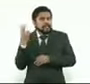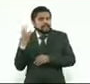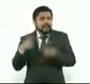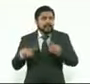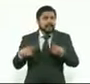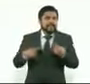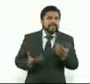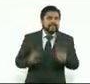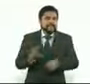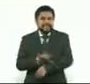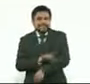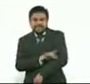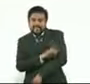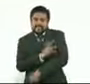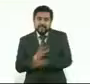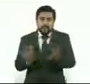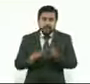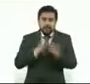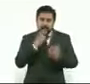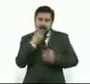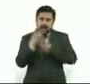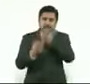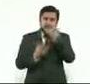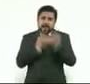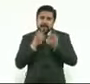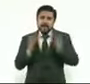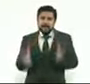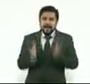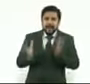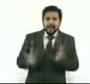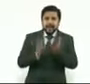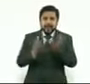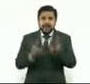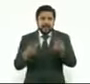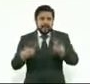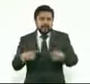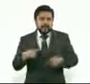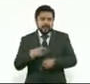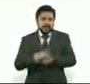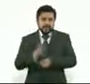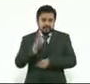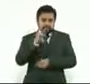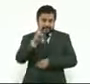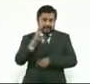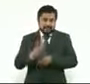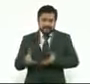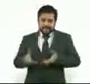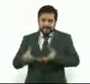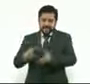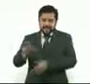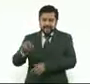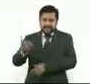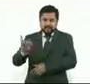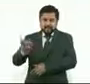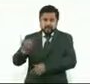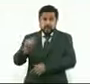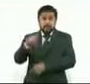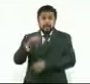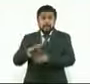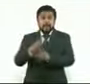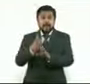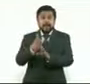gente. Sí, ¿no? El ánimo de la gente que está ahí ya echando porras ahí en Reforma. Y aparte vemos los corredores del otro